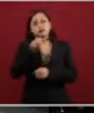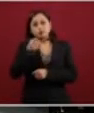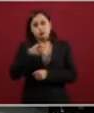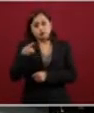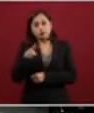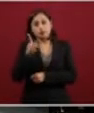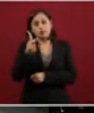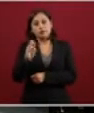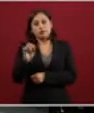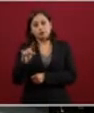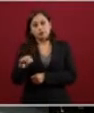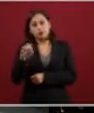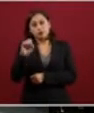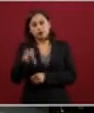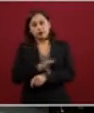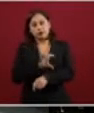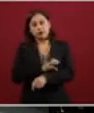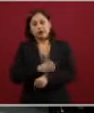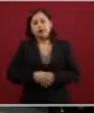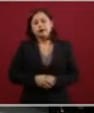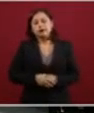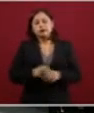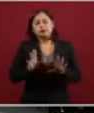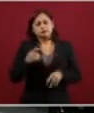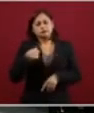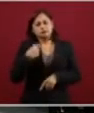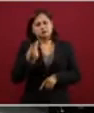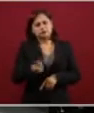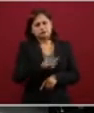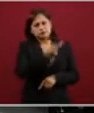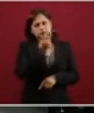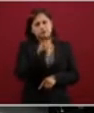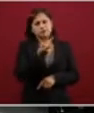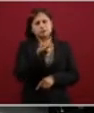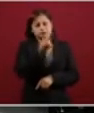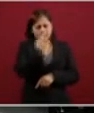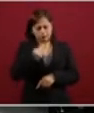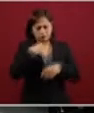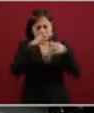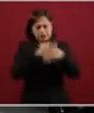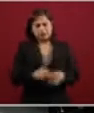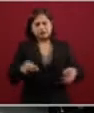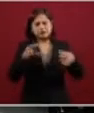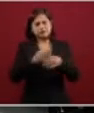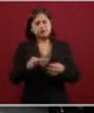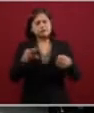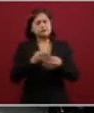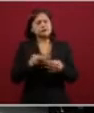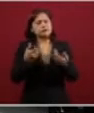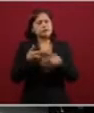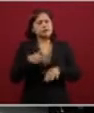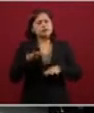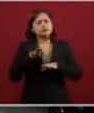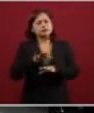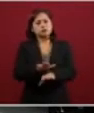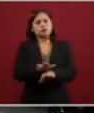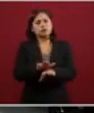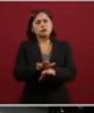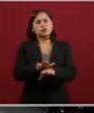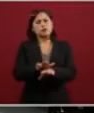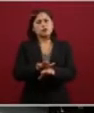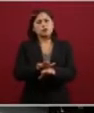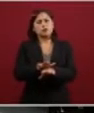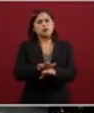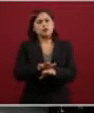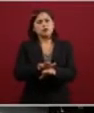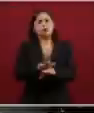invitados. Secretario, ¿cómo entender y cómo nos puede explicar que no hay tensiones con el vecino país